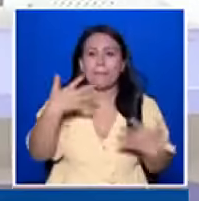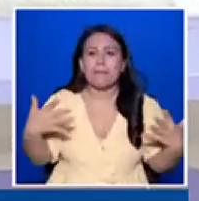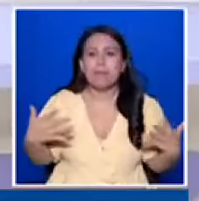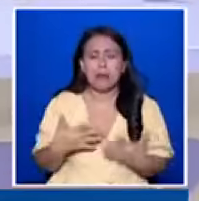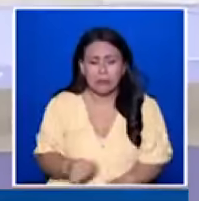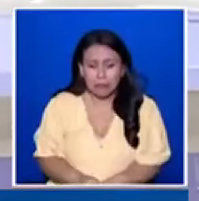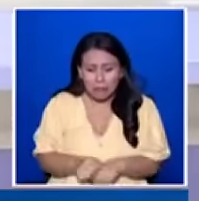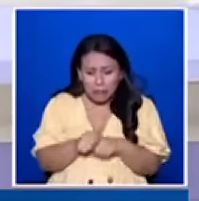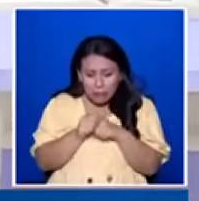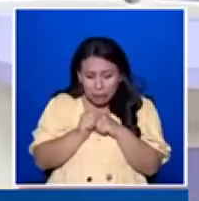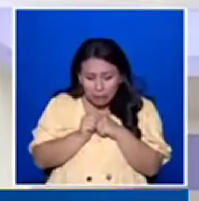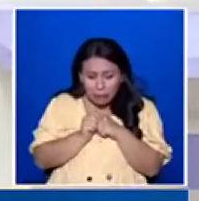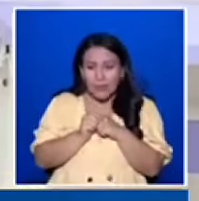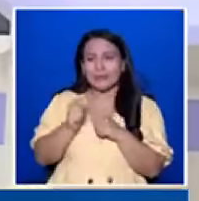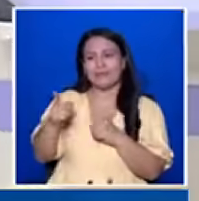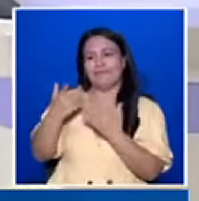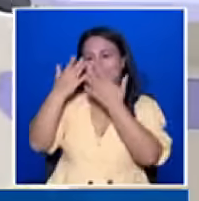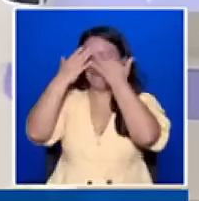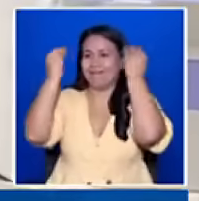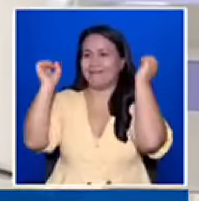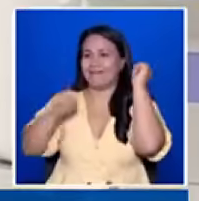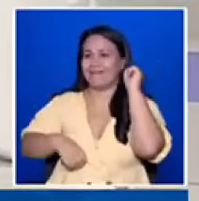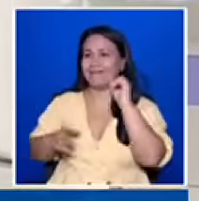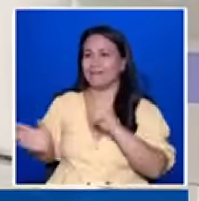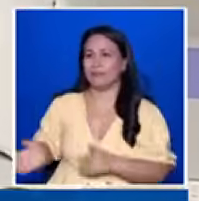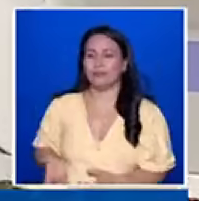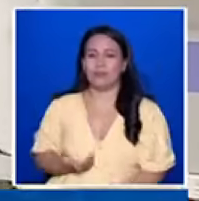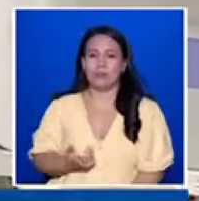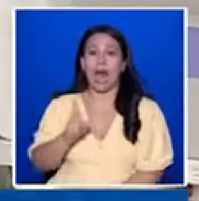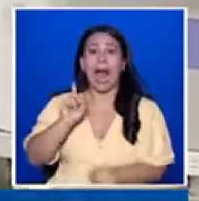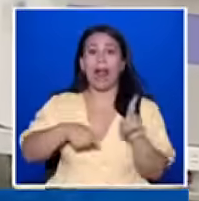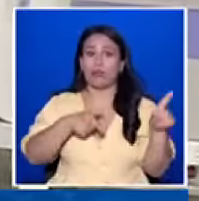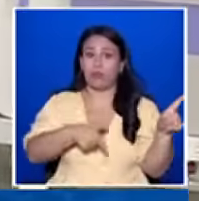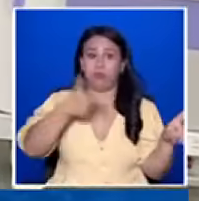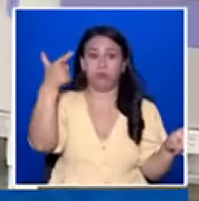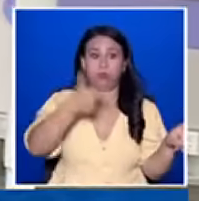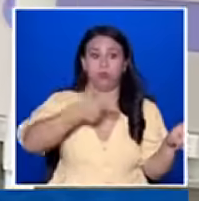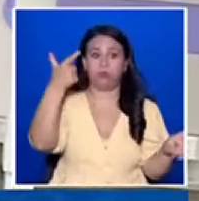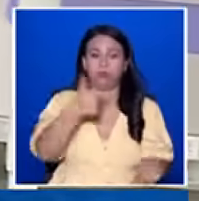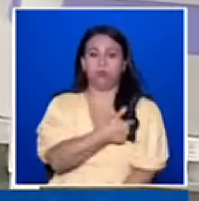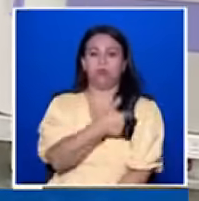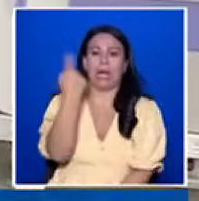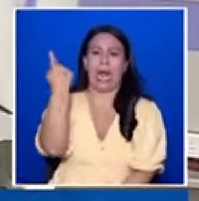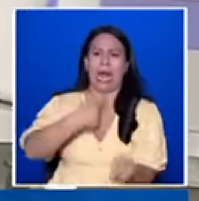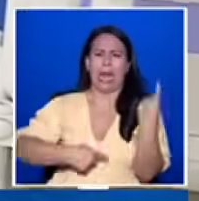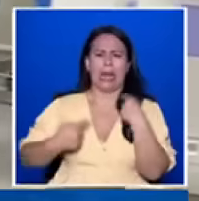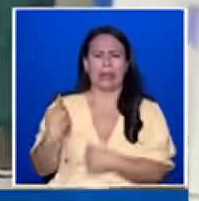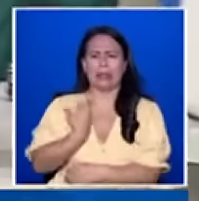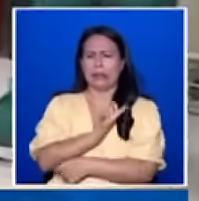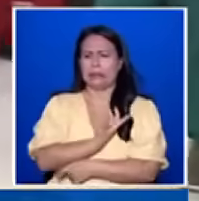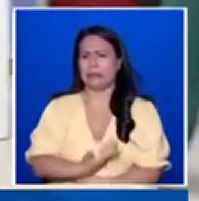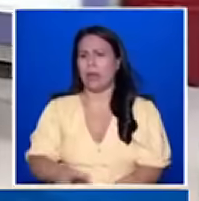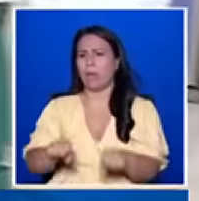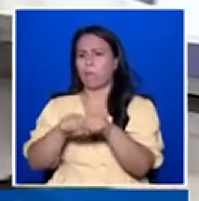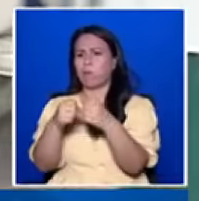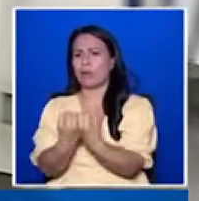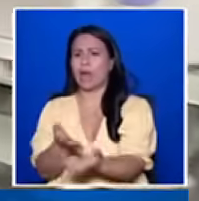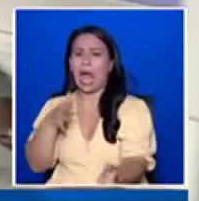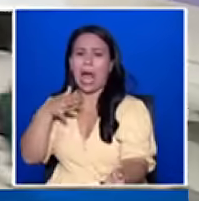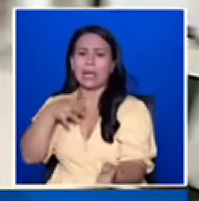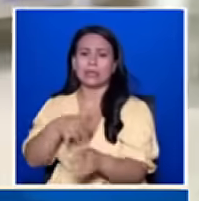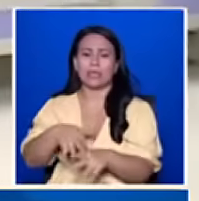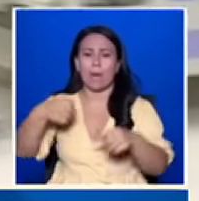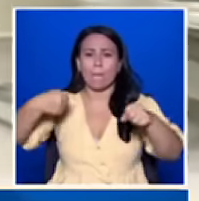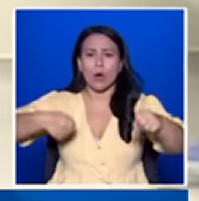miedo. Sabemos que aquí también reciben, por ejemplo, baleados y personas que vienen, por ejemplo, usted me decía, accidentes por el tema de